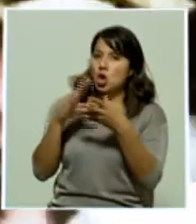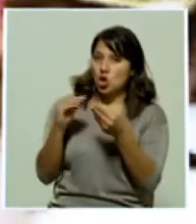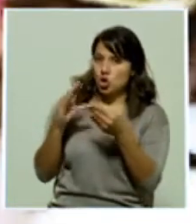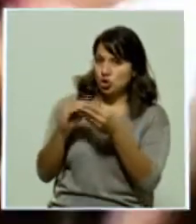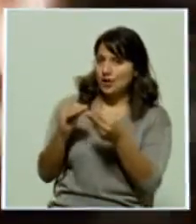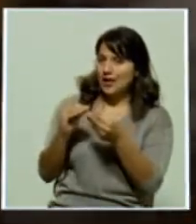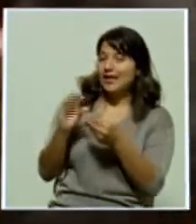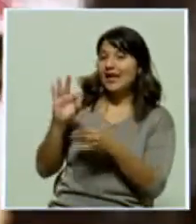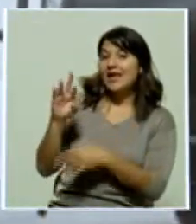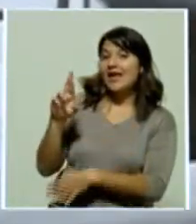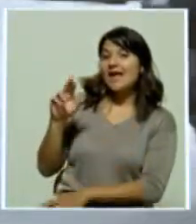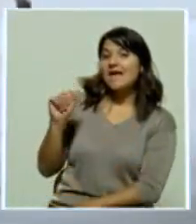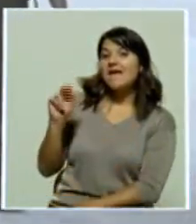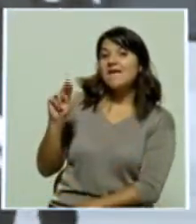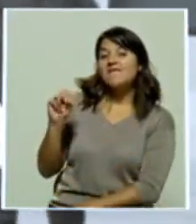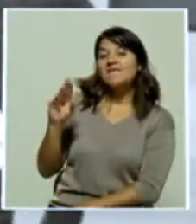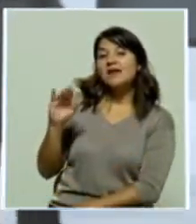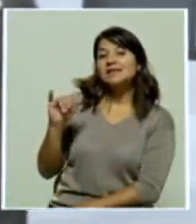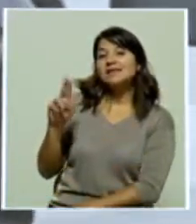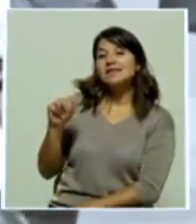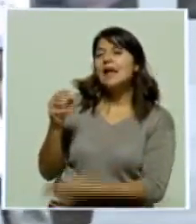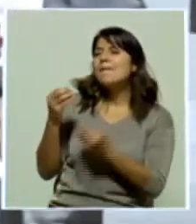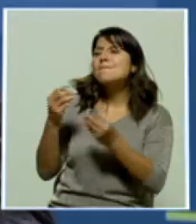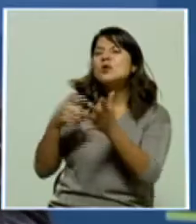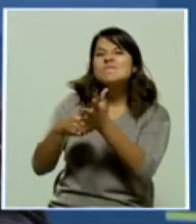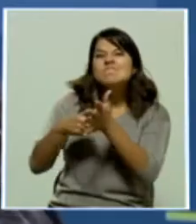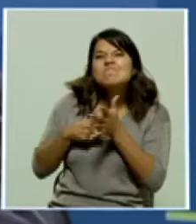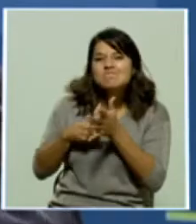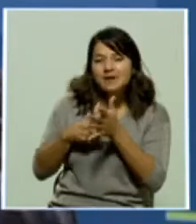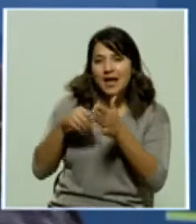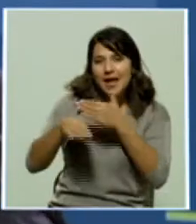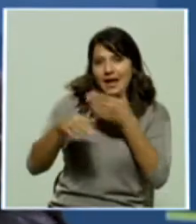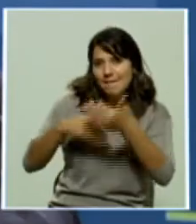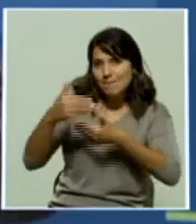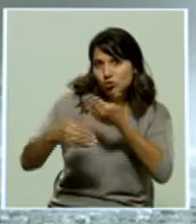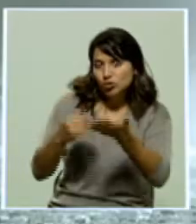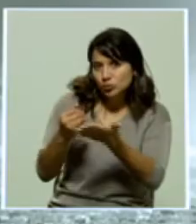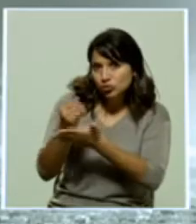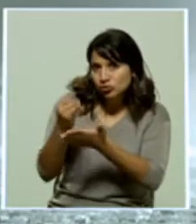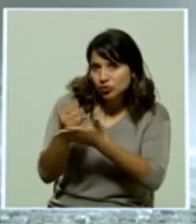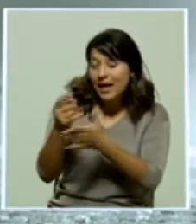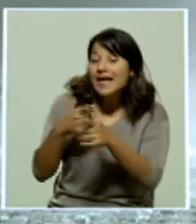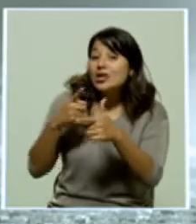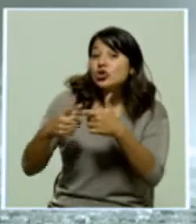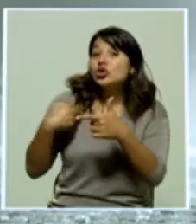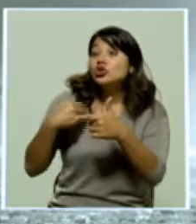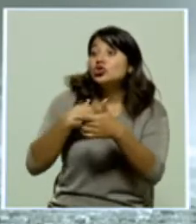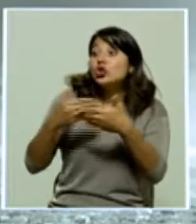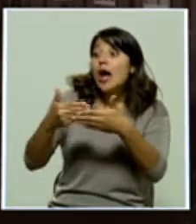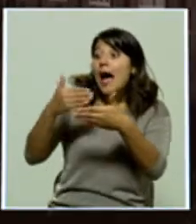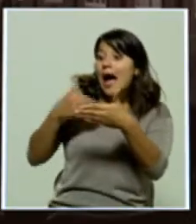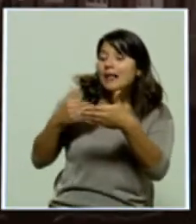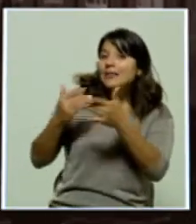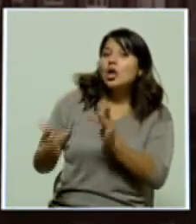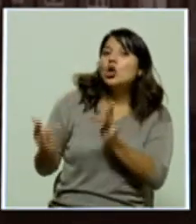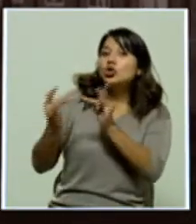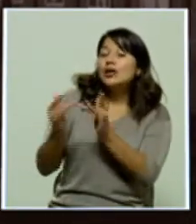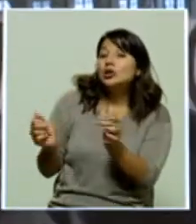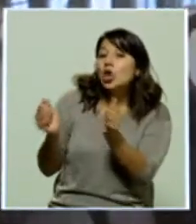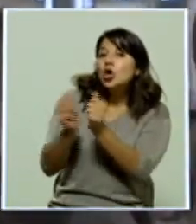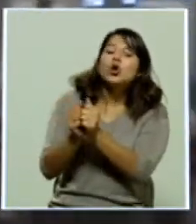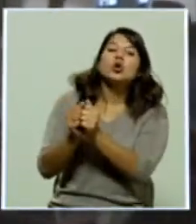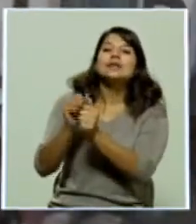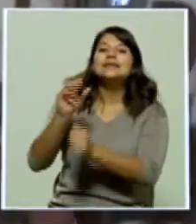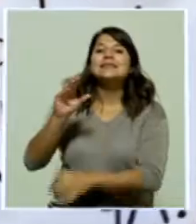de investigación. Y entonces eso lo que hacía es que tuviéramos que averiguar antes de ponernos en contacto, en este caso con Sigifredo